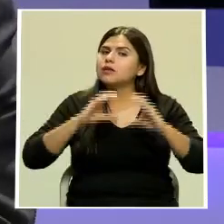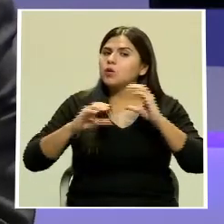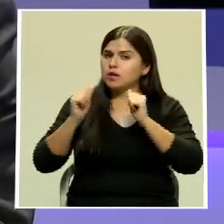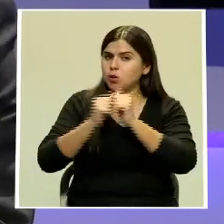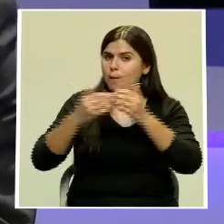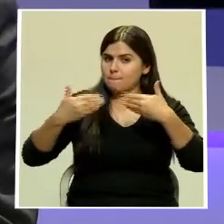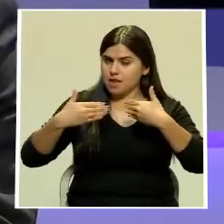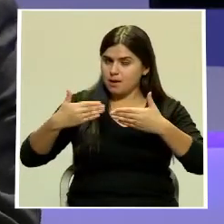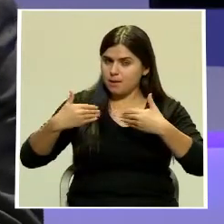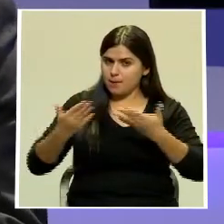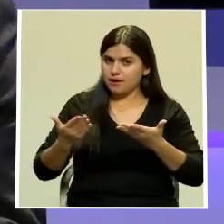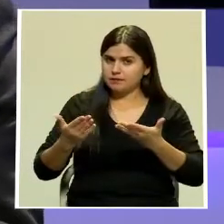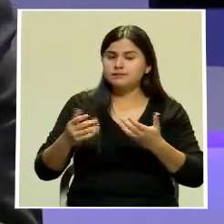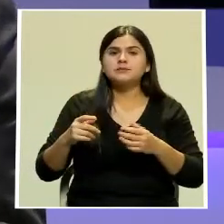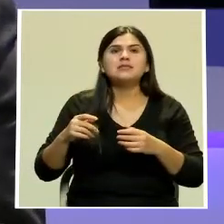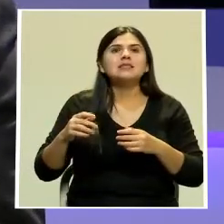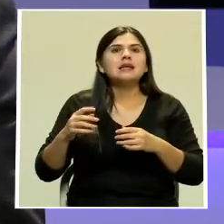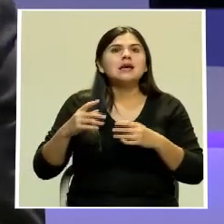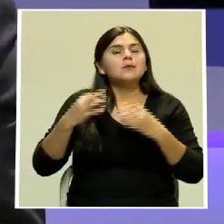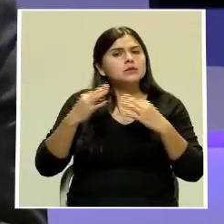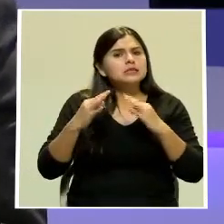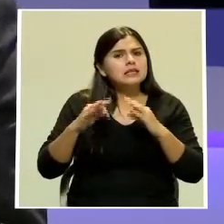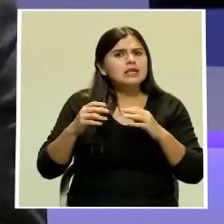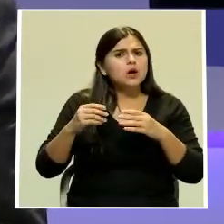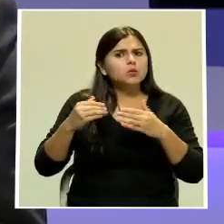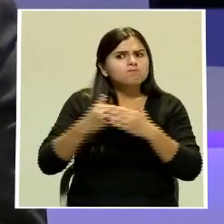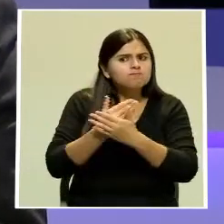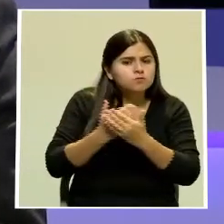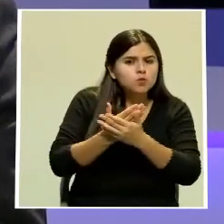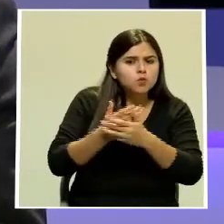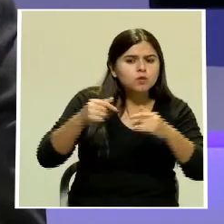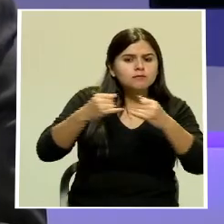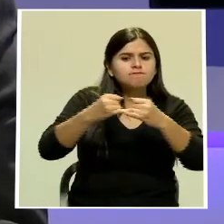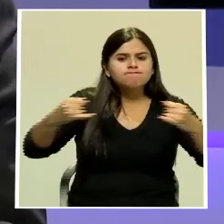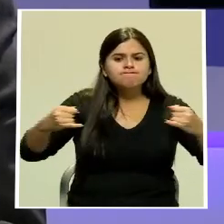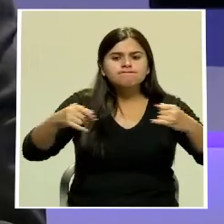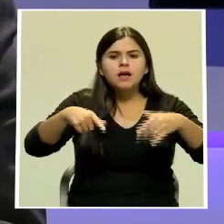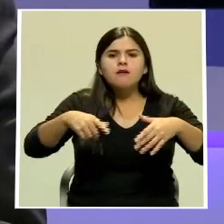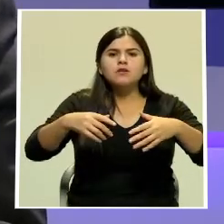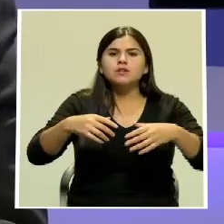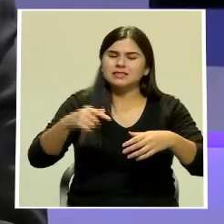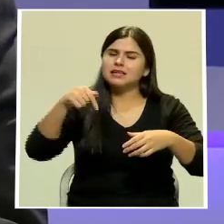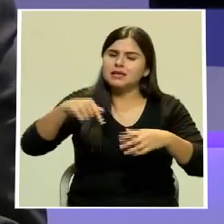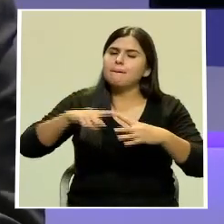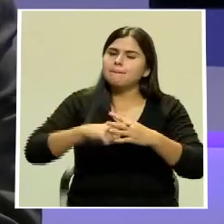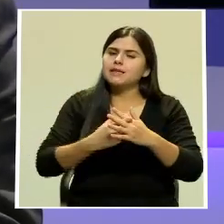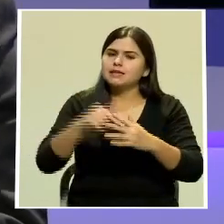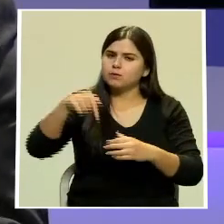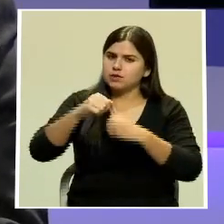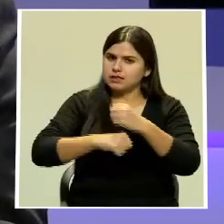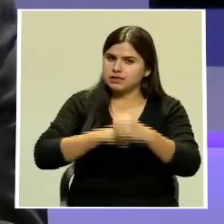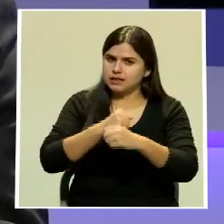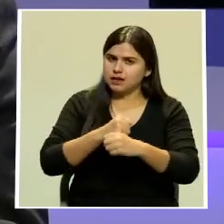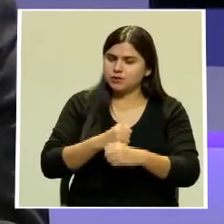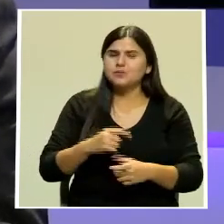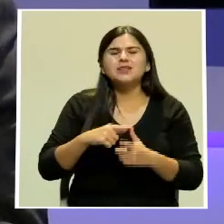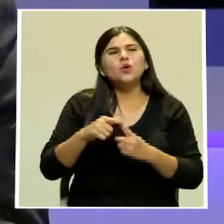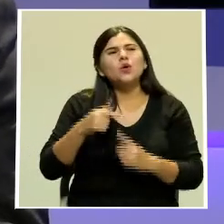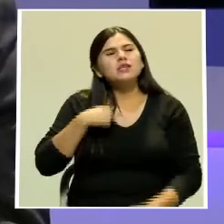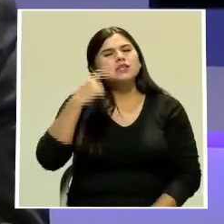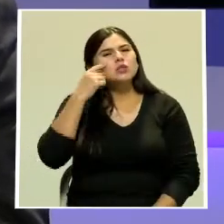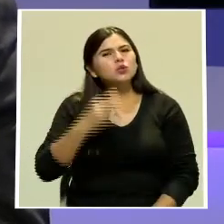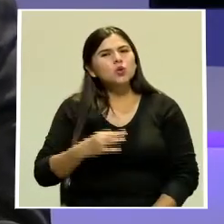los recursos para remodelar los puestos fronterizos que ya empiezan a ejecutarse este año. Entonces yo creo que visualizamos algunos